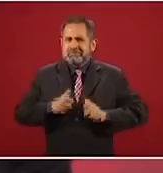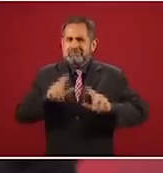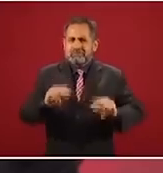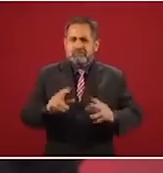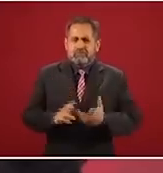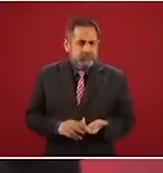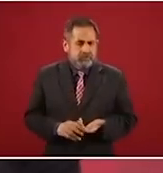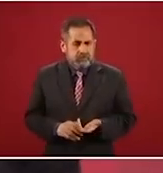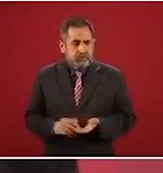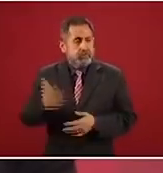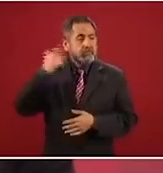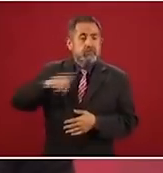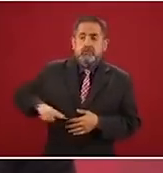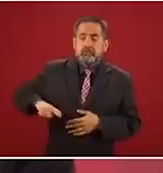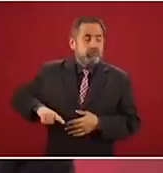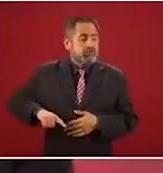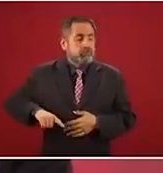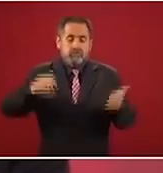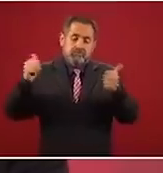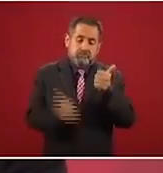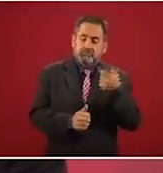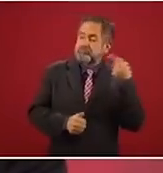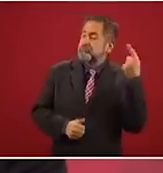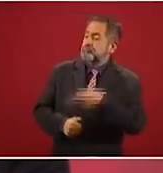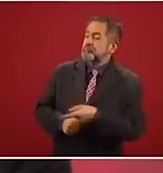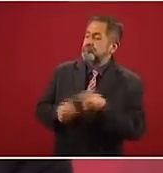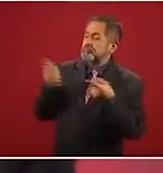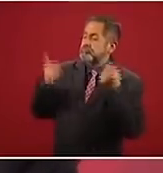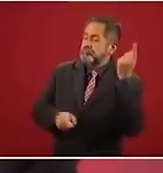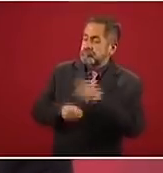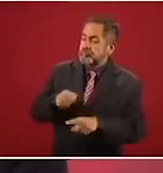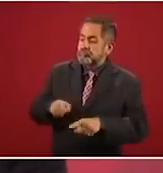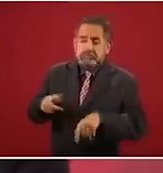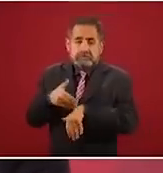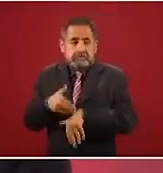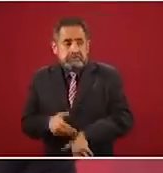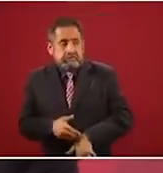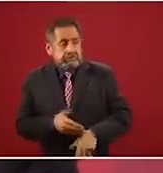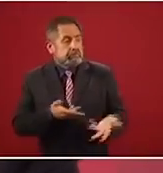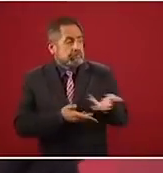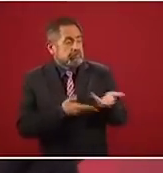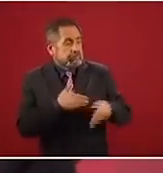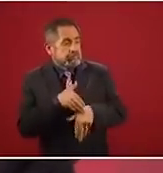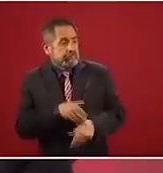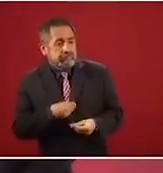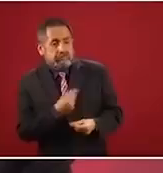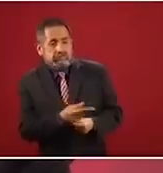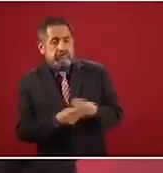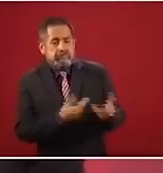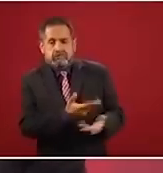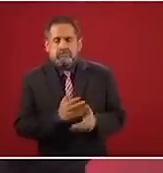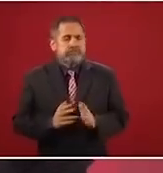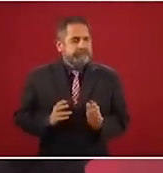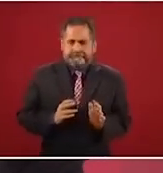El gobierno estaba tomado, estaba secuestrado, estaba al servicio